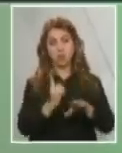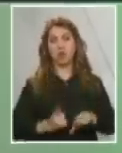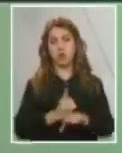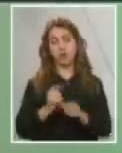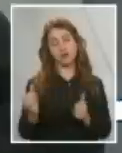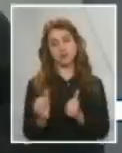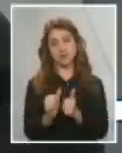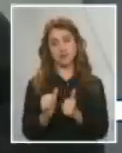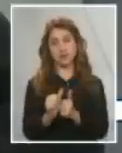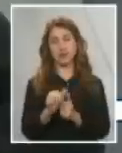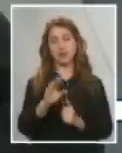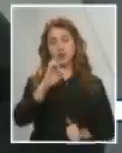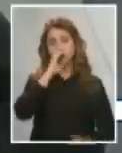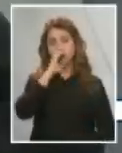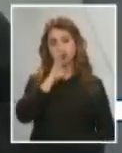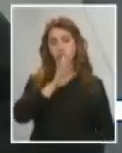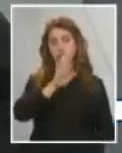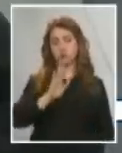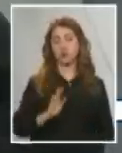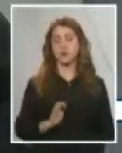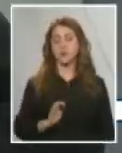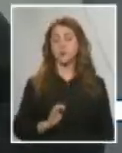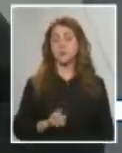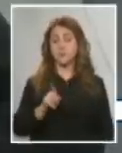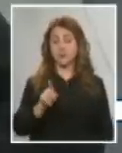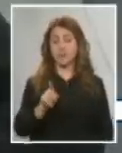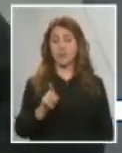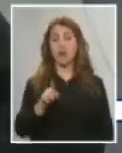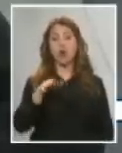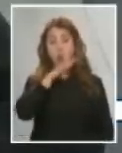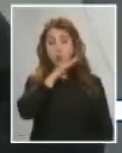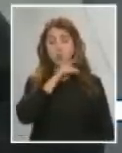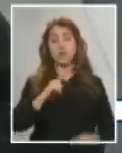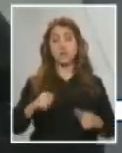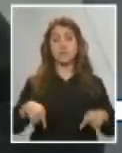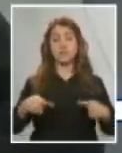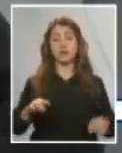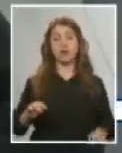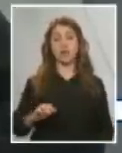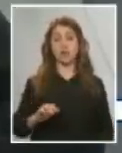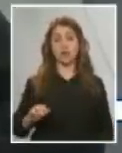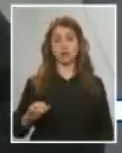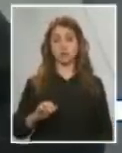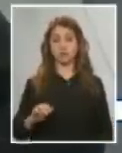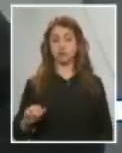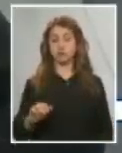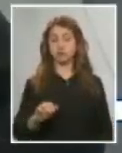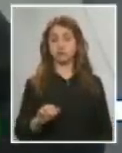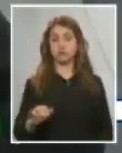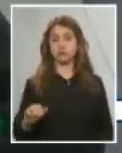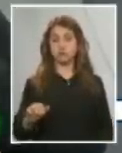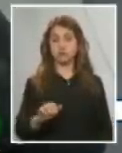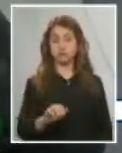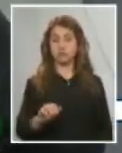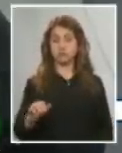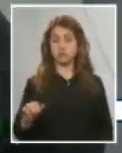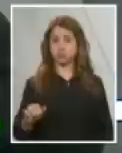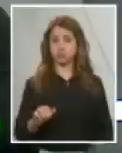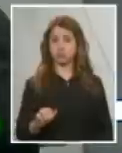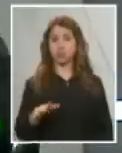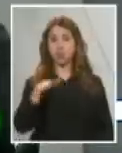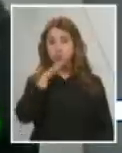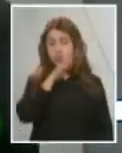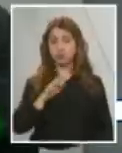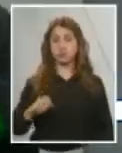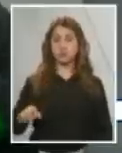de cerca de Concepción. Y ella utilizaba silla de ruedas eléctrica. Y al utilizar